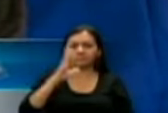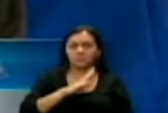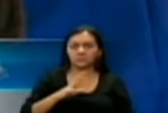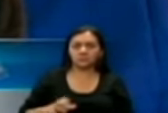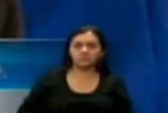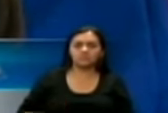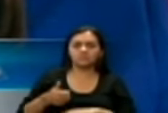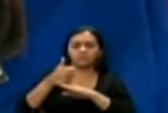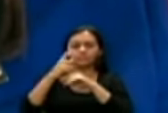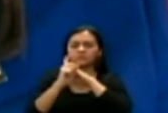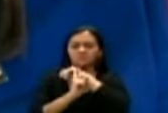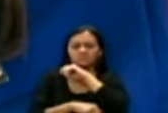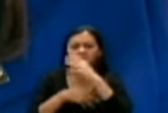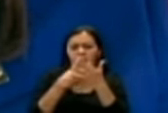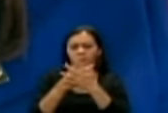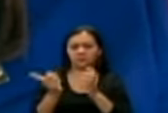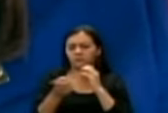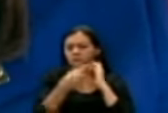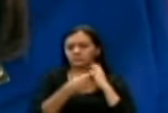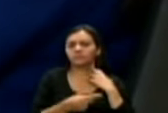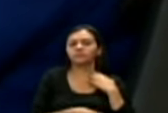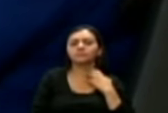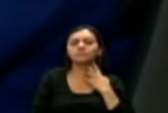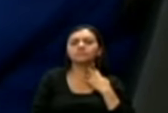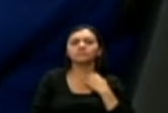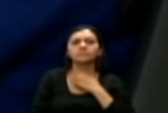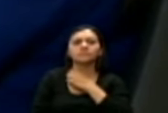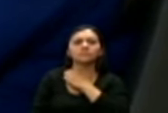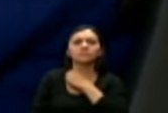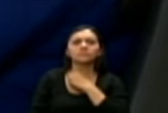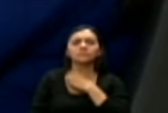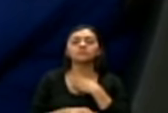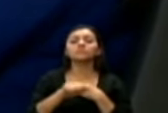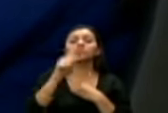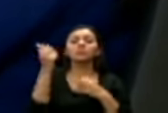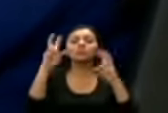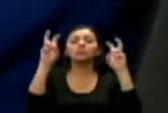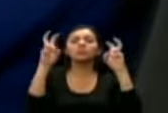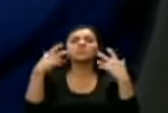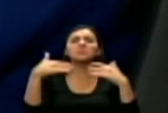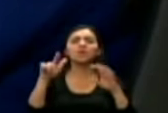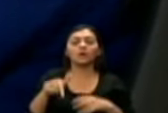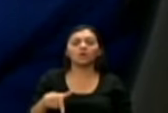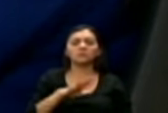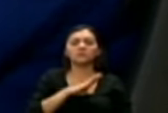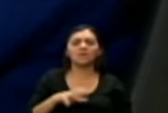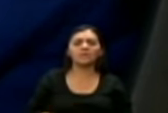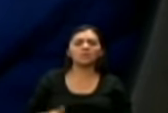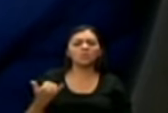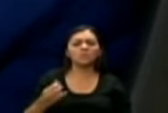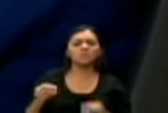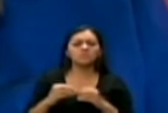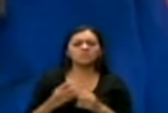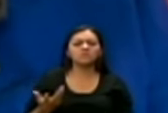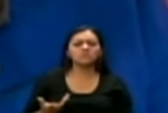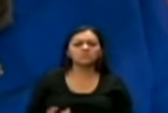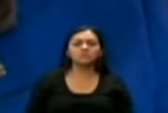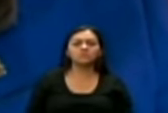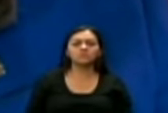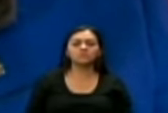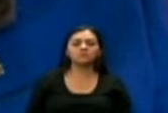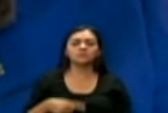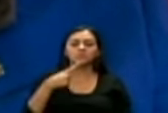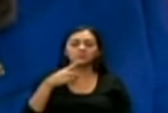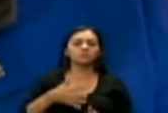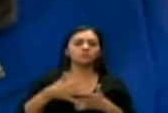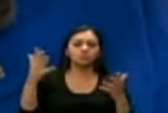asesinatos están en cárcel. Es decir, ese tema se ha superado. ¿Qué otras amenazas tiene en este momento El Salvador? Bueno, la guerra mediática,